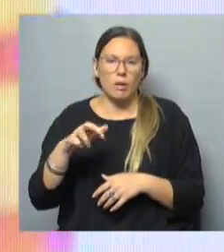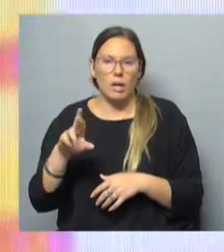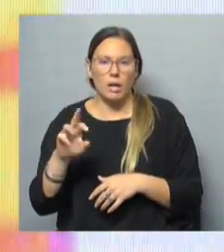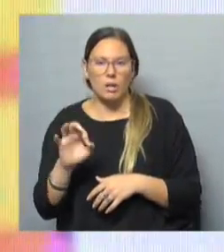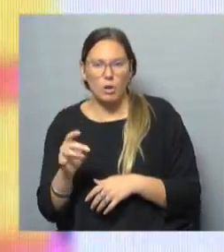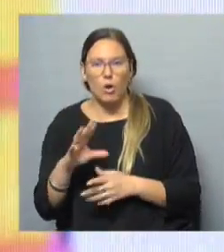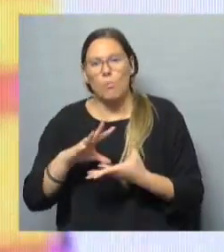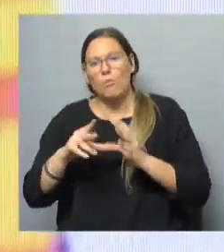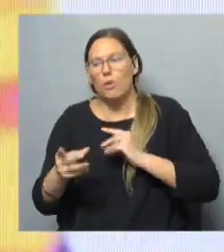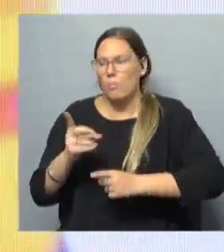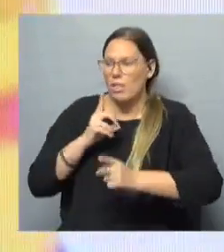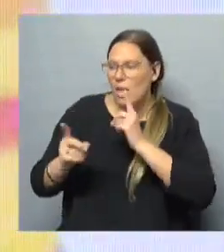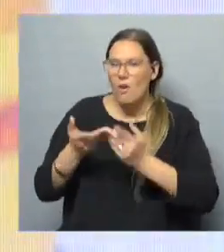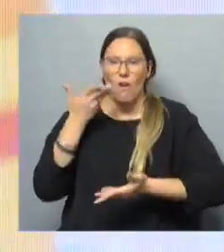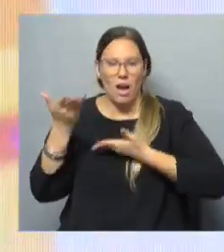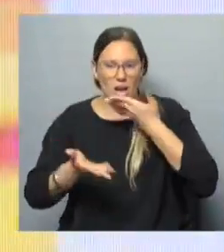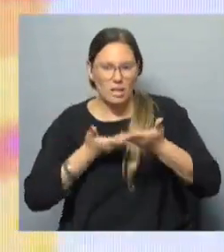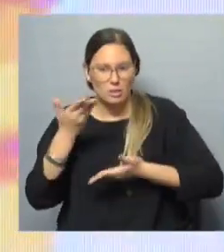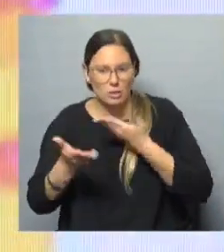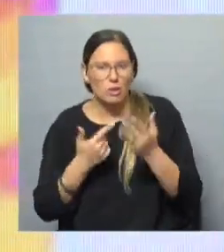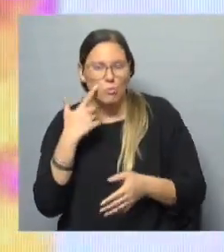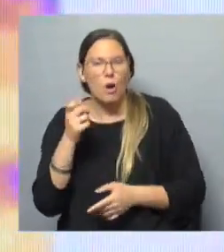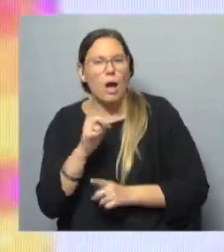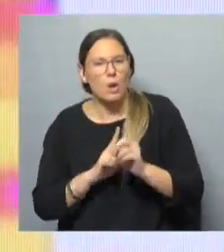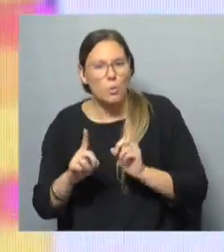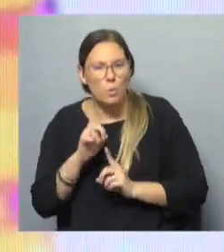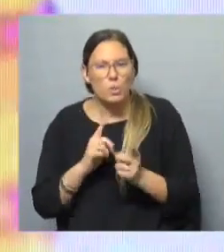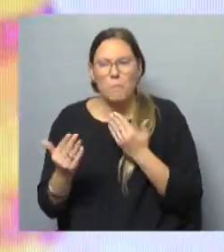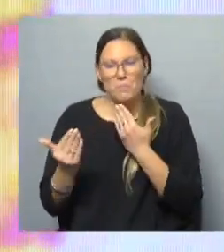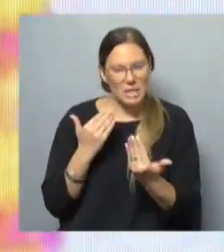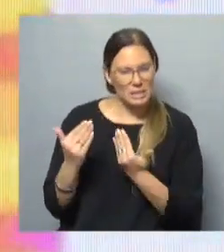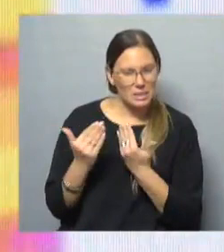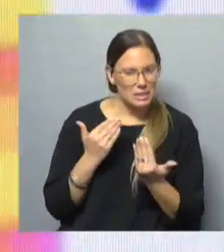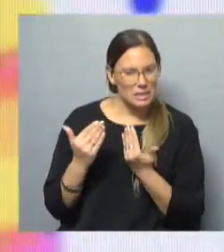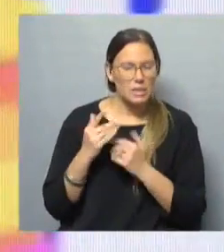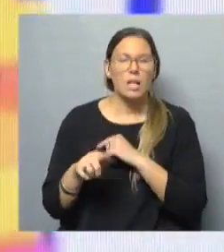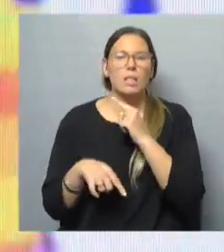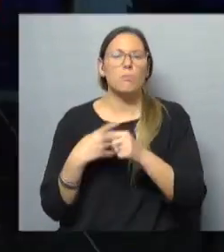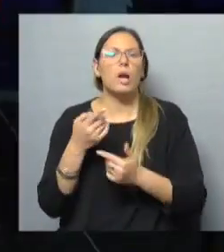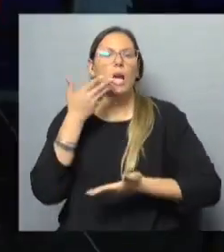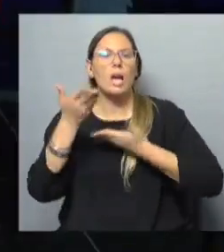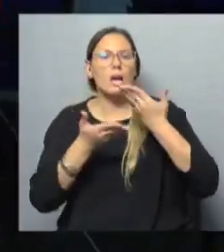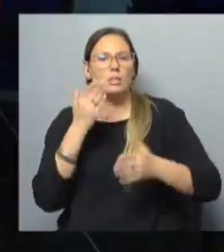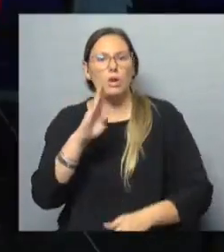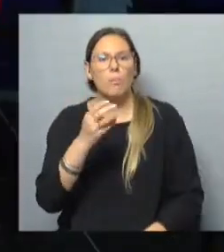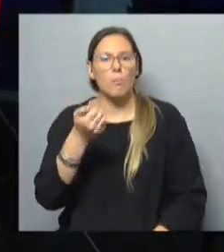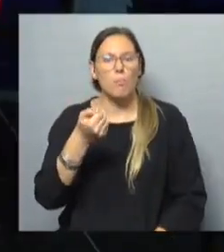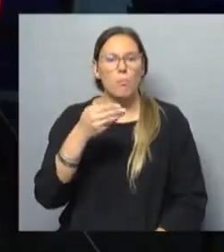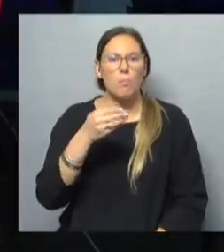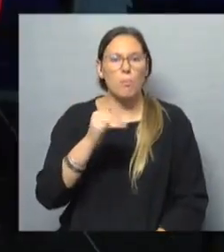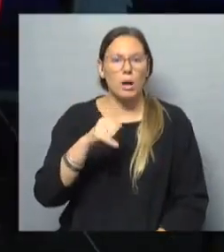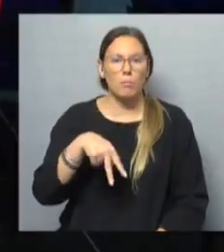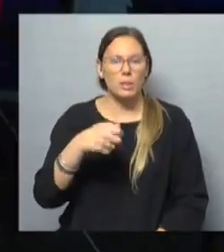las canciones. Dialogan y empezamos como a ver que había como algunas cosas en común. Después una canción de Papina con